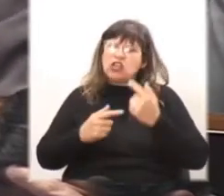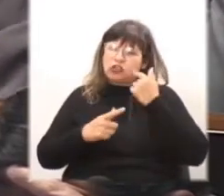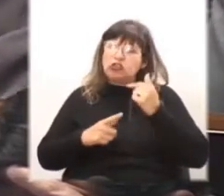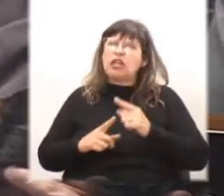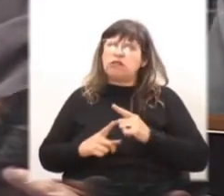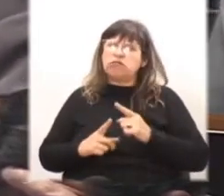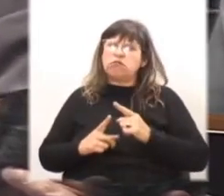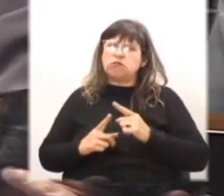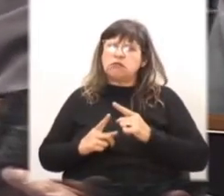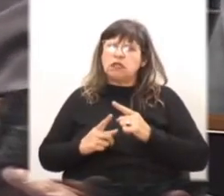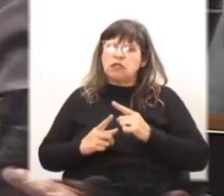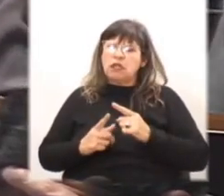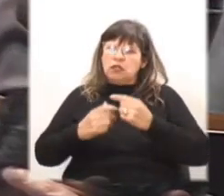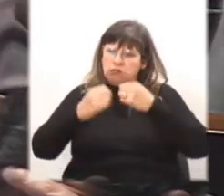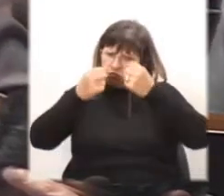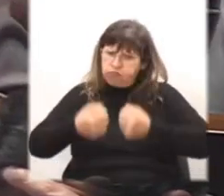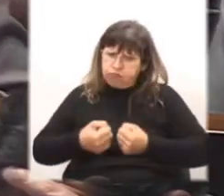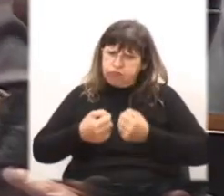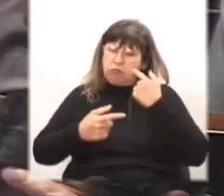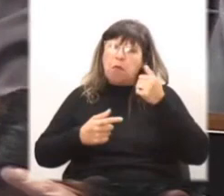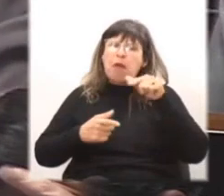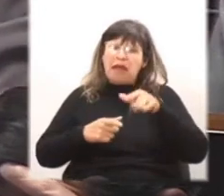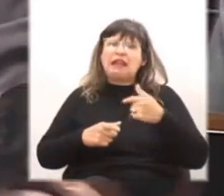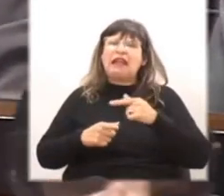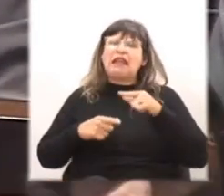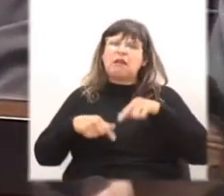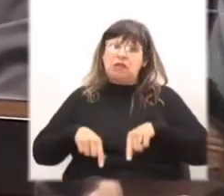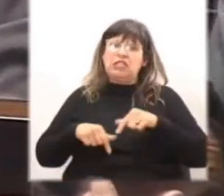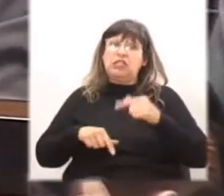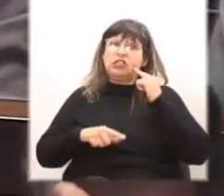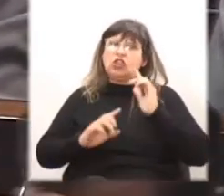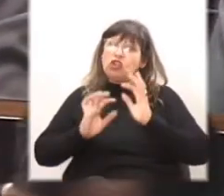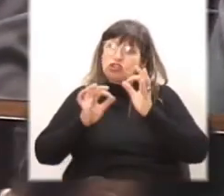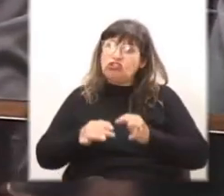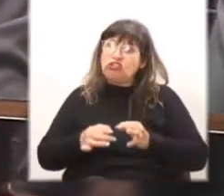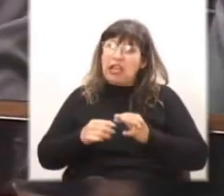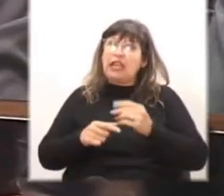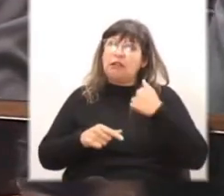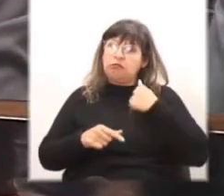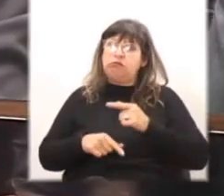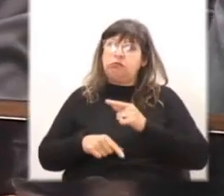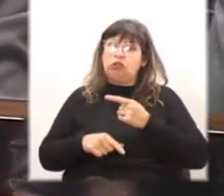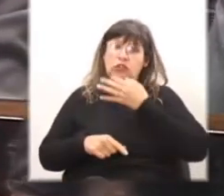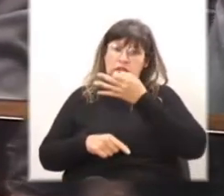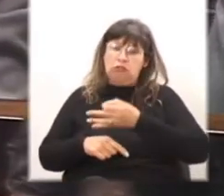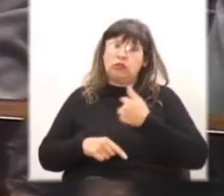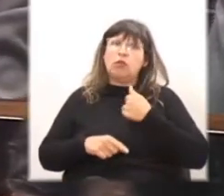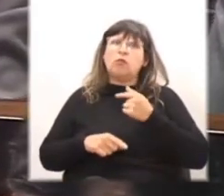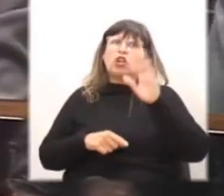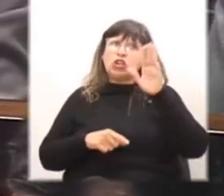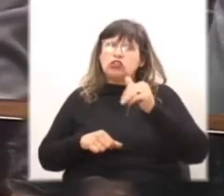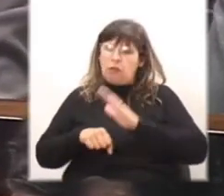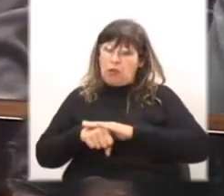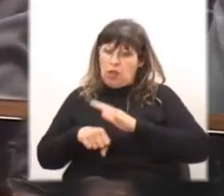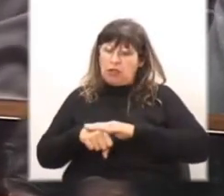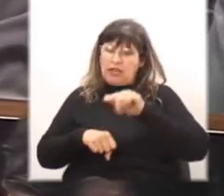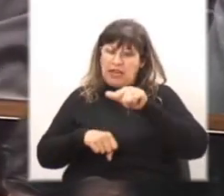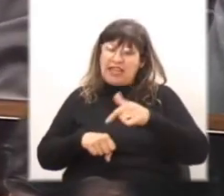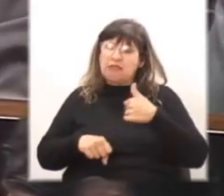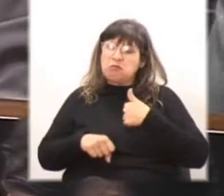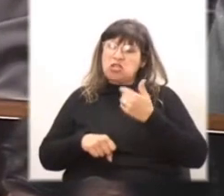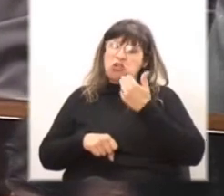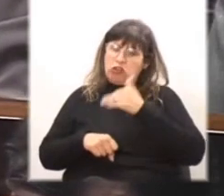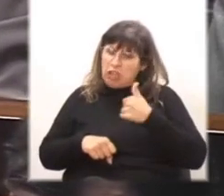duro para que al señor ministro le llegue el mensaje. Y quiero llamarlo a responsabilidad, porque a mi entender esta